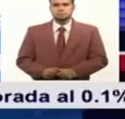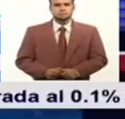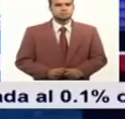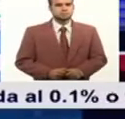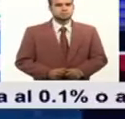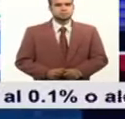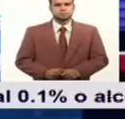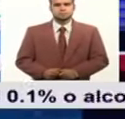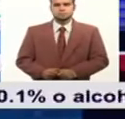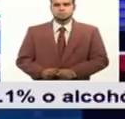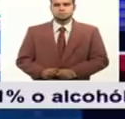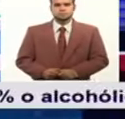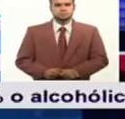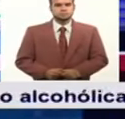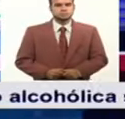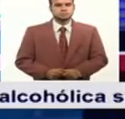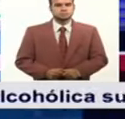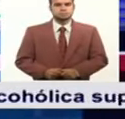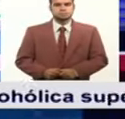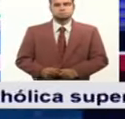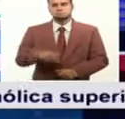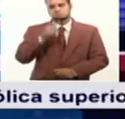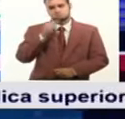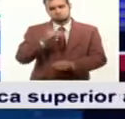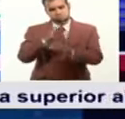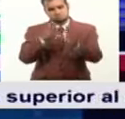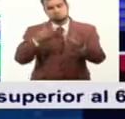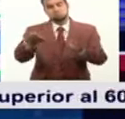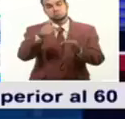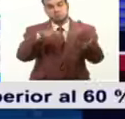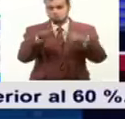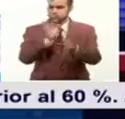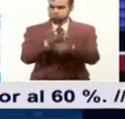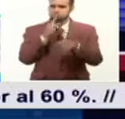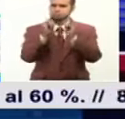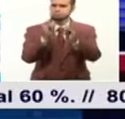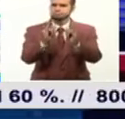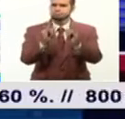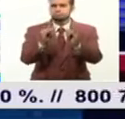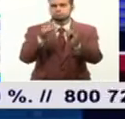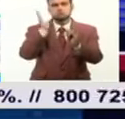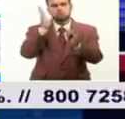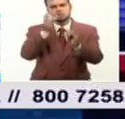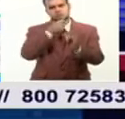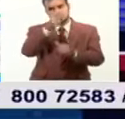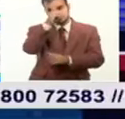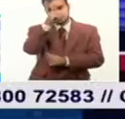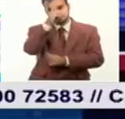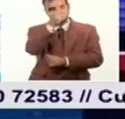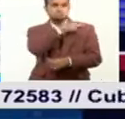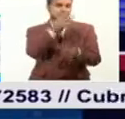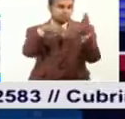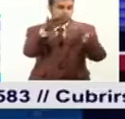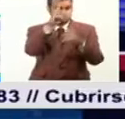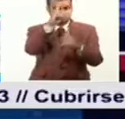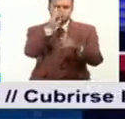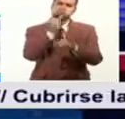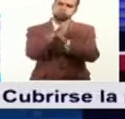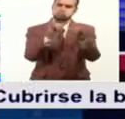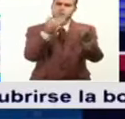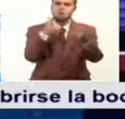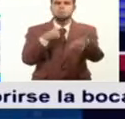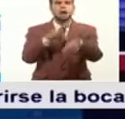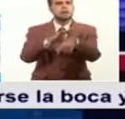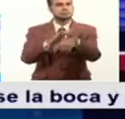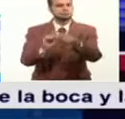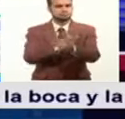estoy? Buenos días. Bienvenidos a esta conferencia de prensa que ofrece el Ministerio de Salud Pública de la República de Cuba y que transmite